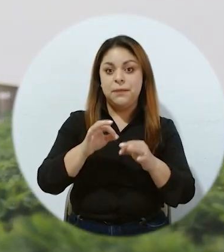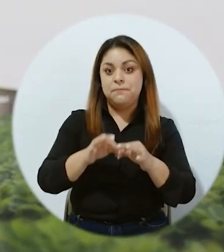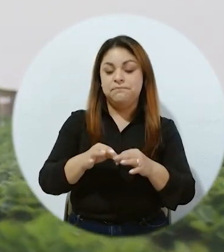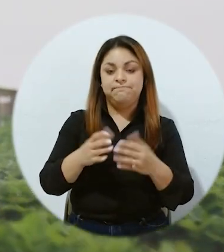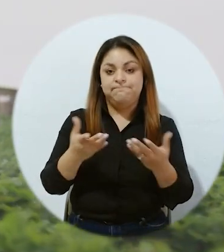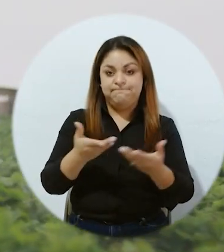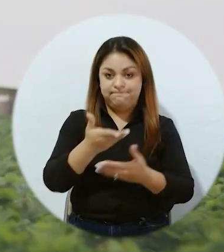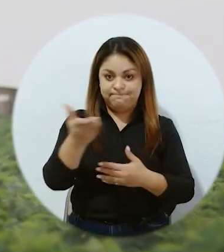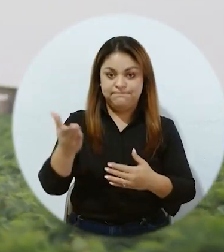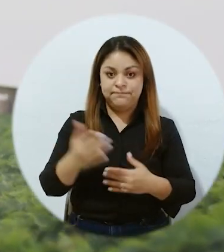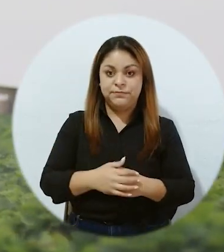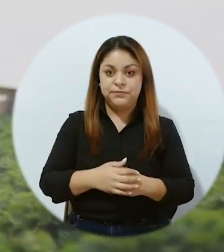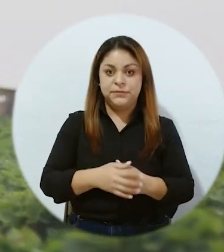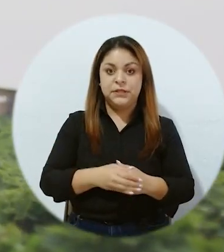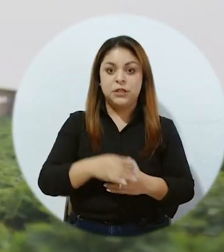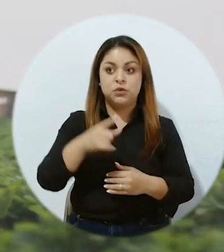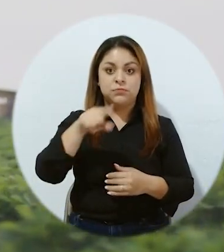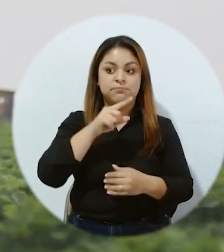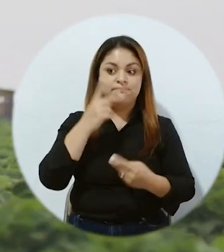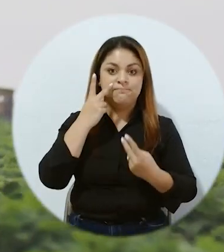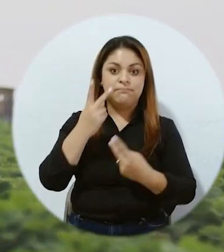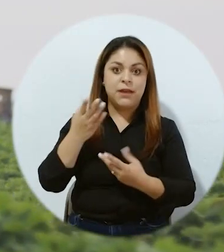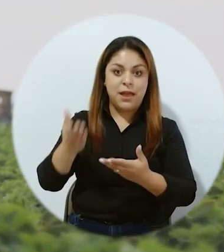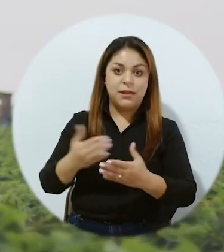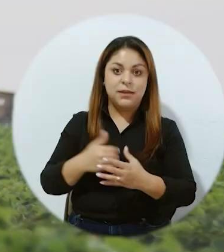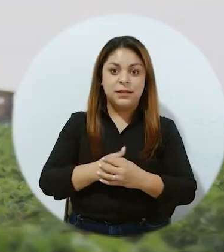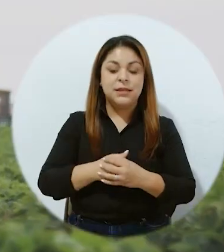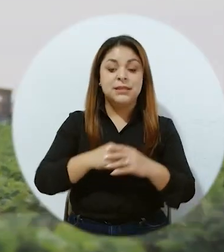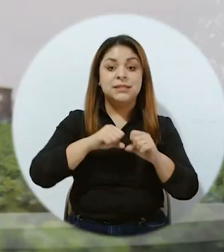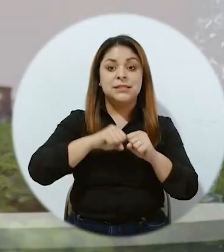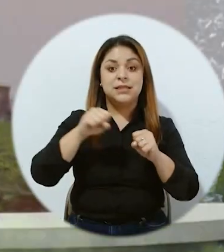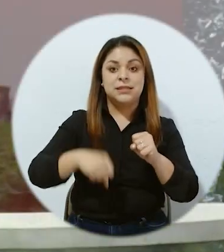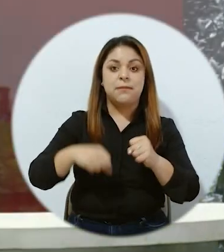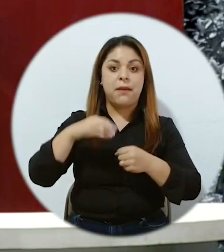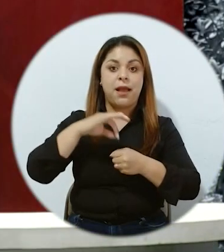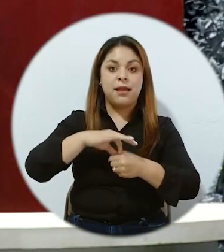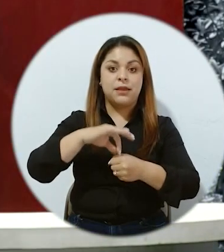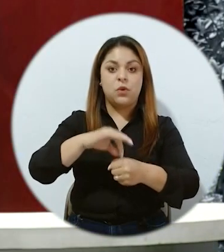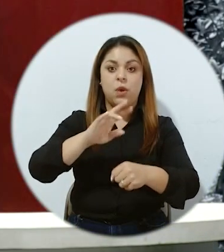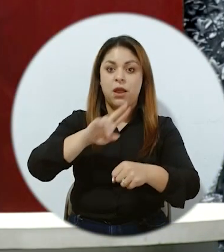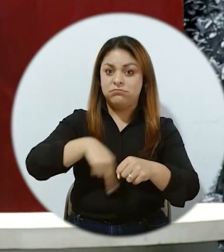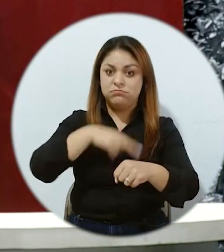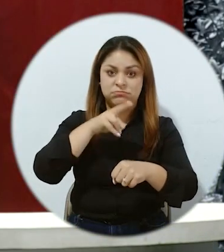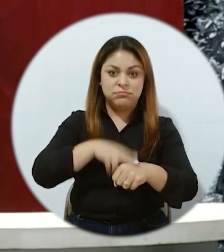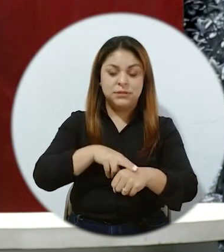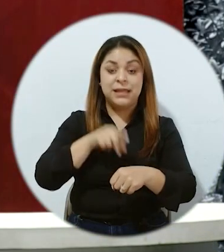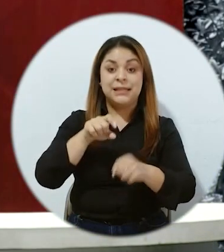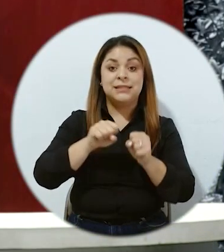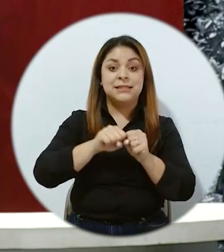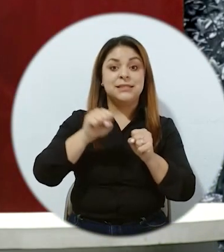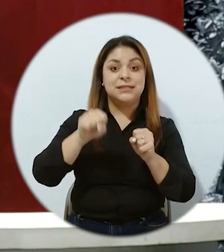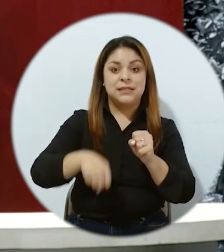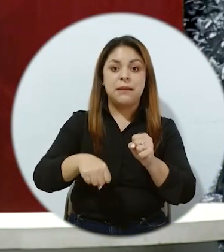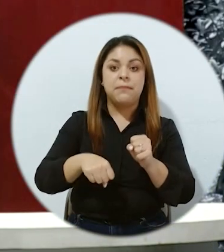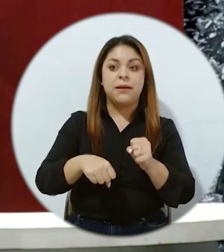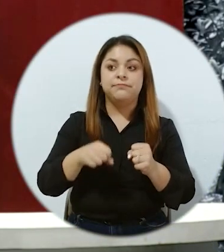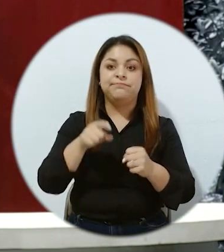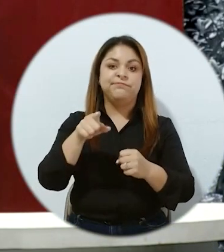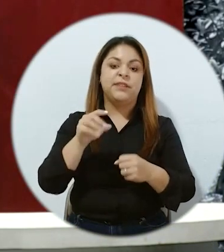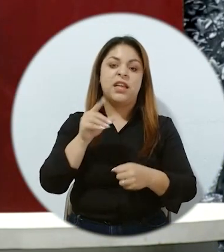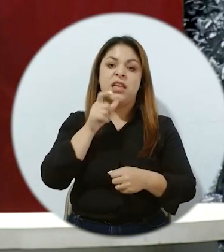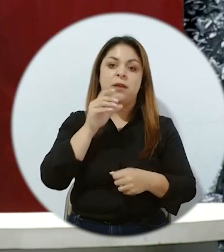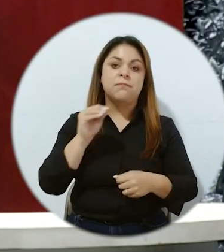dejar tal vez en evidencia aquí es que el sistema agrícola convencional es un sistema que está